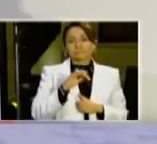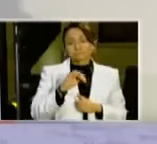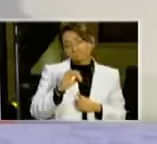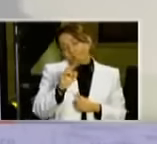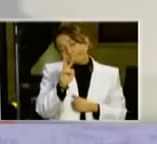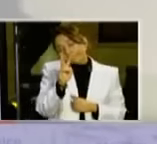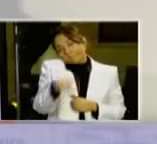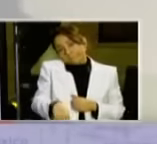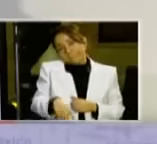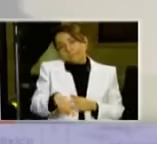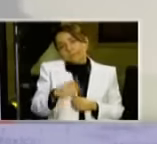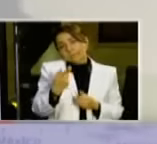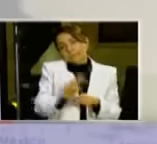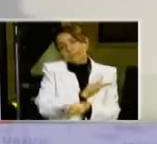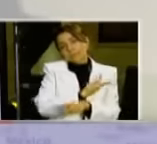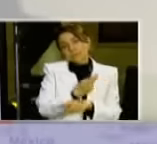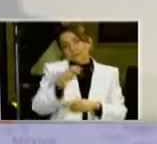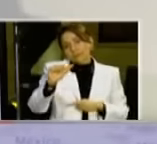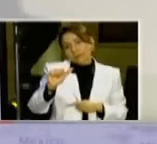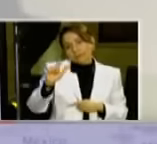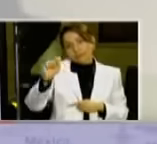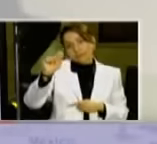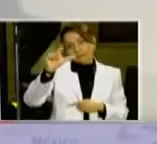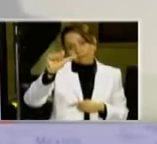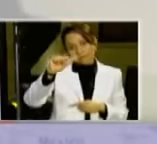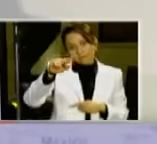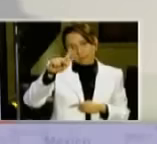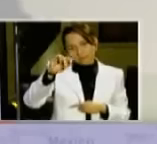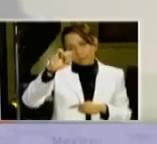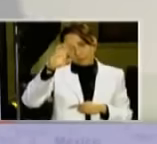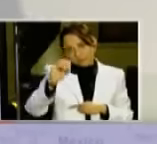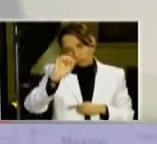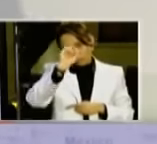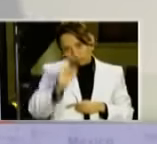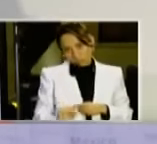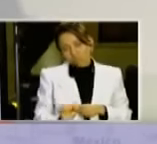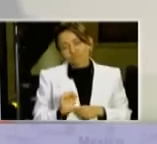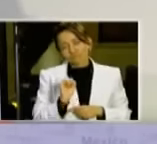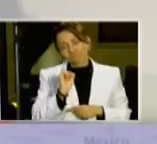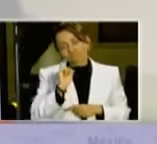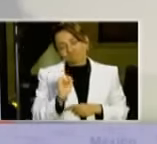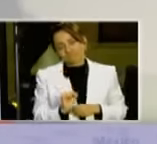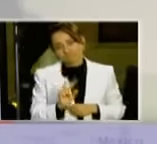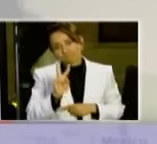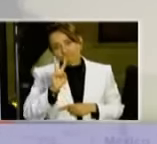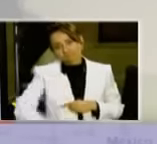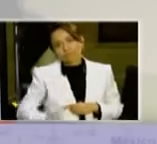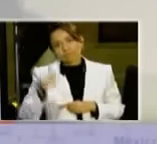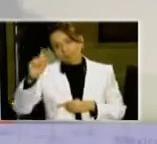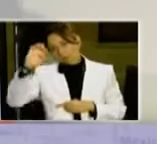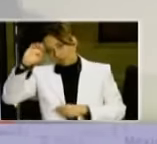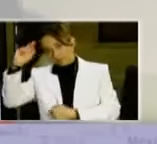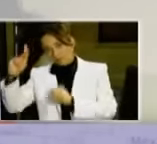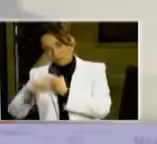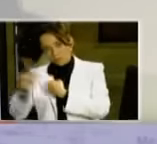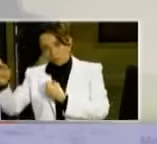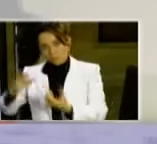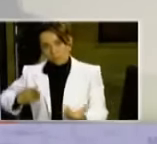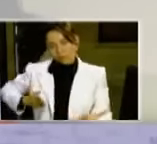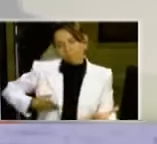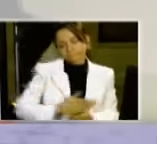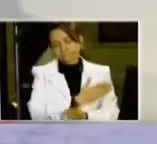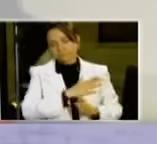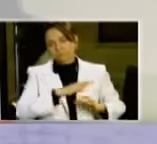excepción en los últimos años, pero tuvo como protagonista una potencia europea contra uno de nuestros países en torno a un resabio